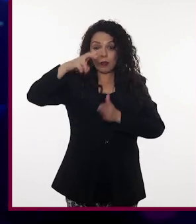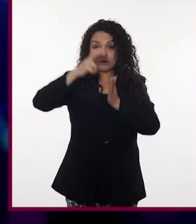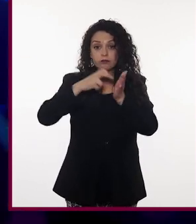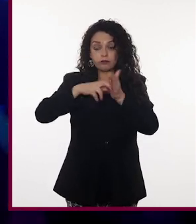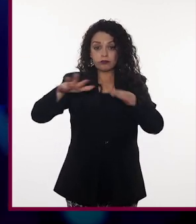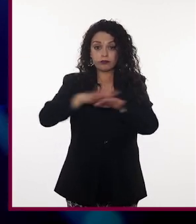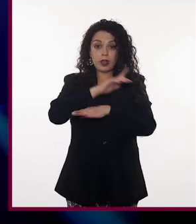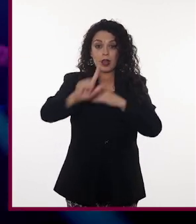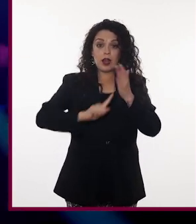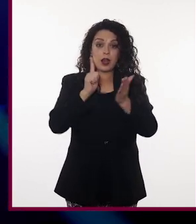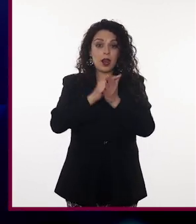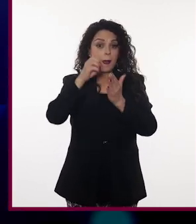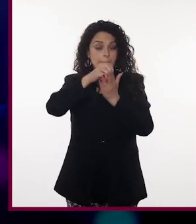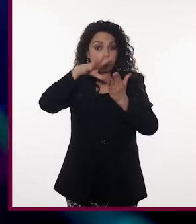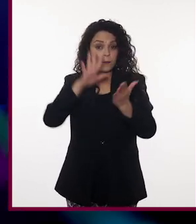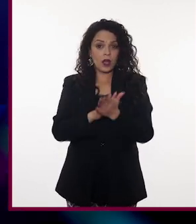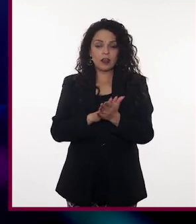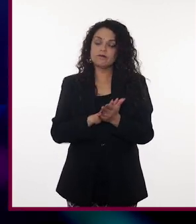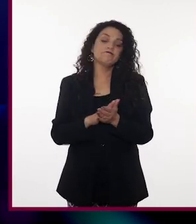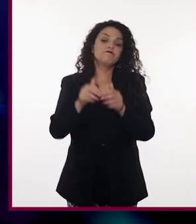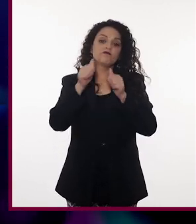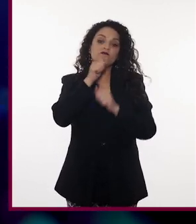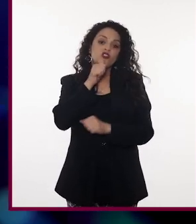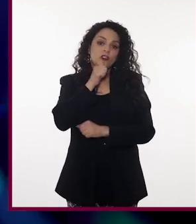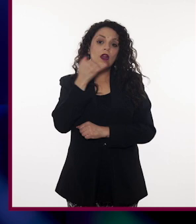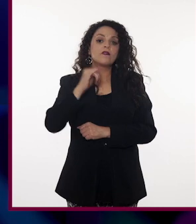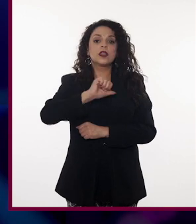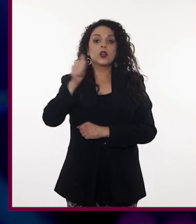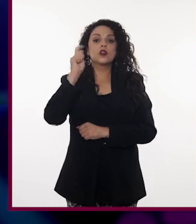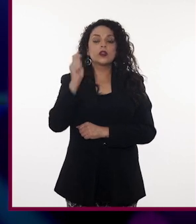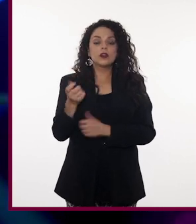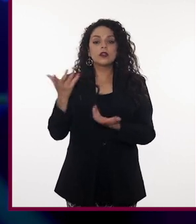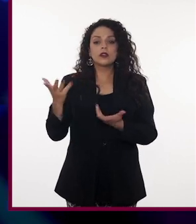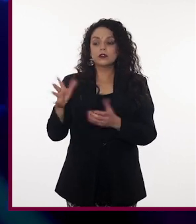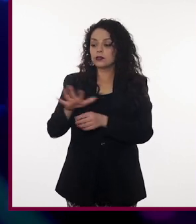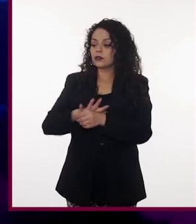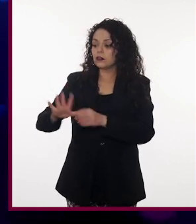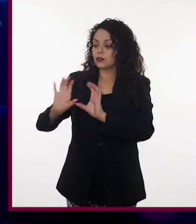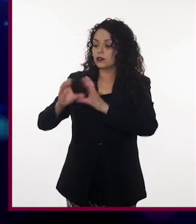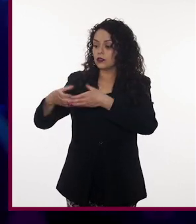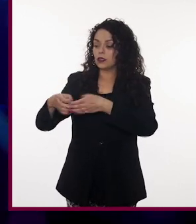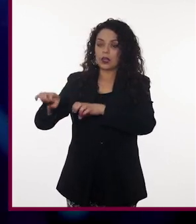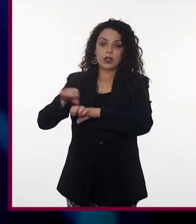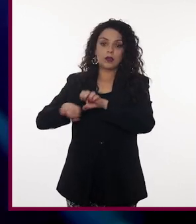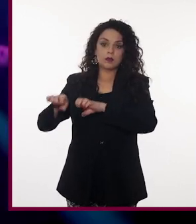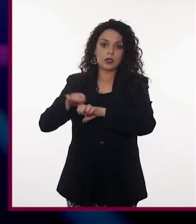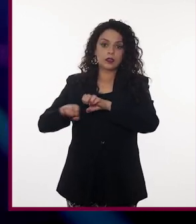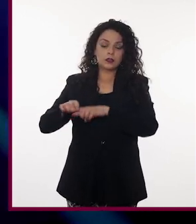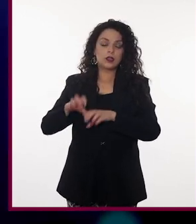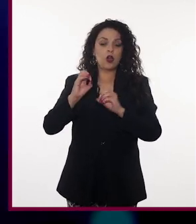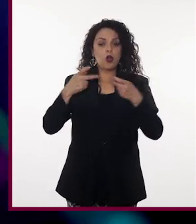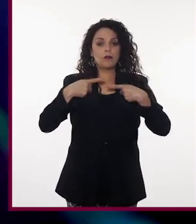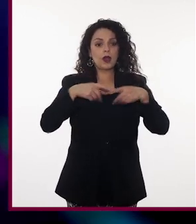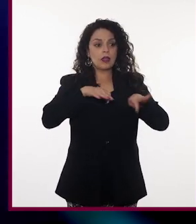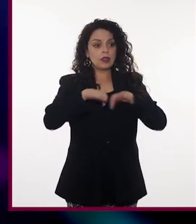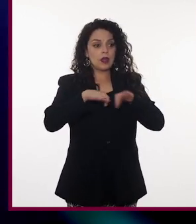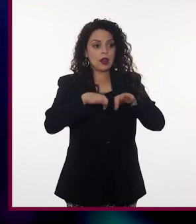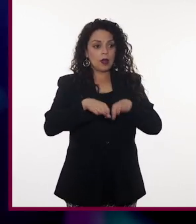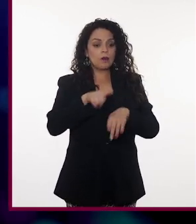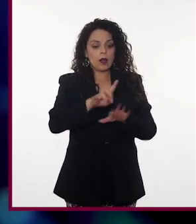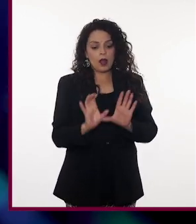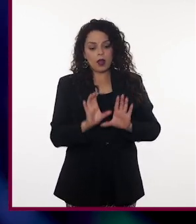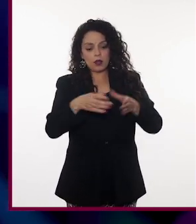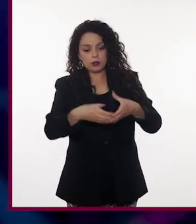otro lado, está también la experiencia de organización laboral que hay por parte de los trabajadores. Hay